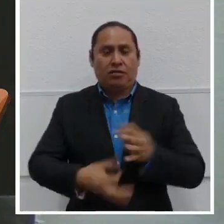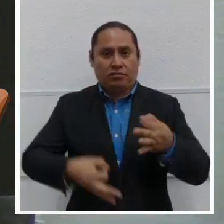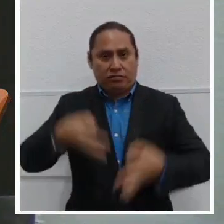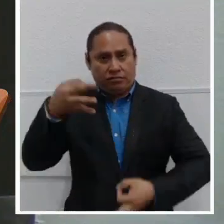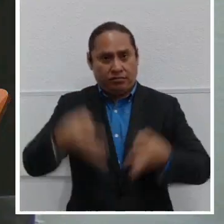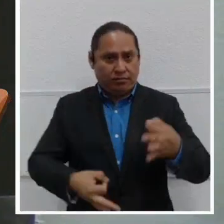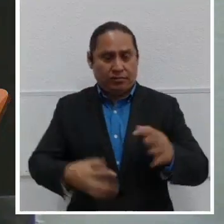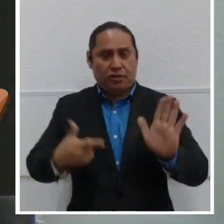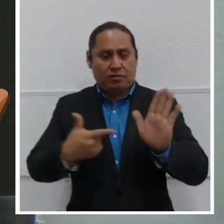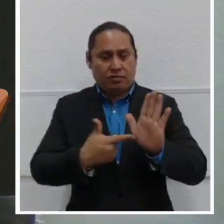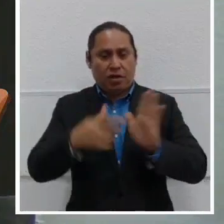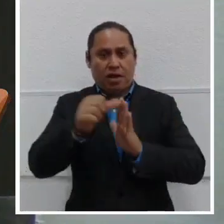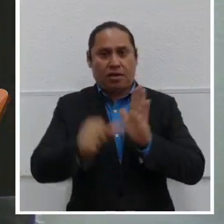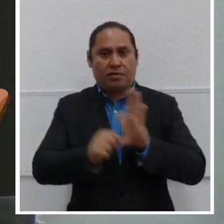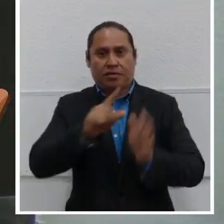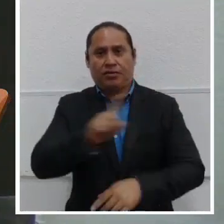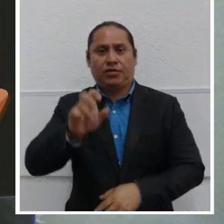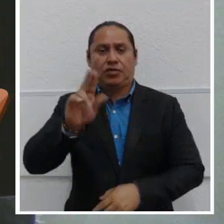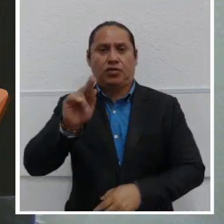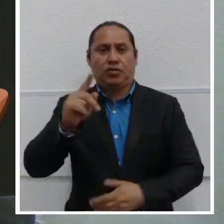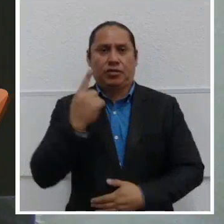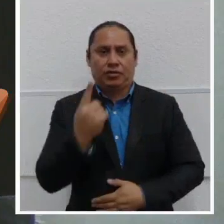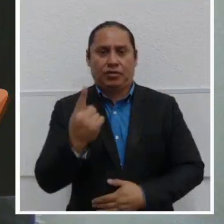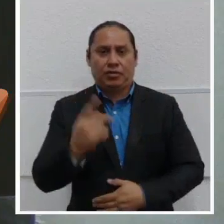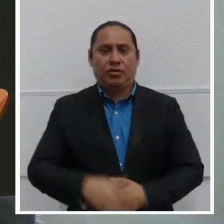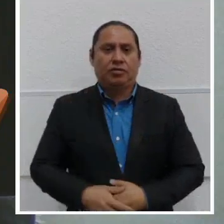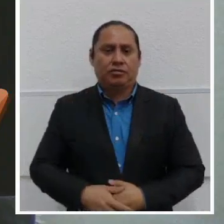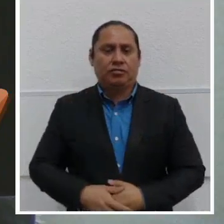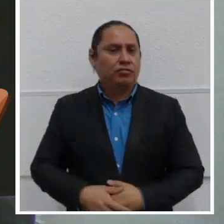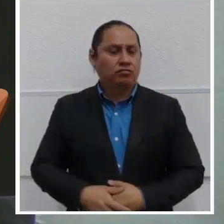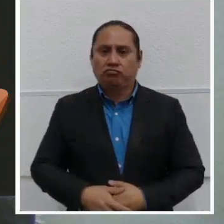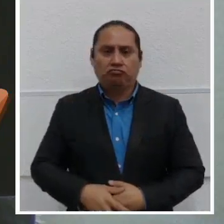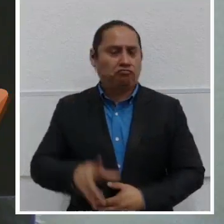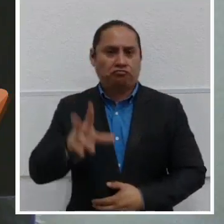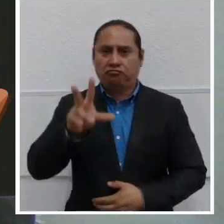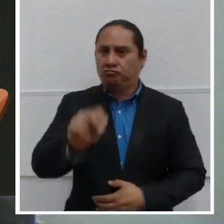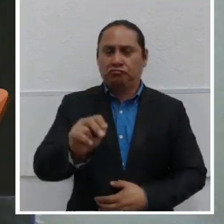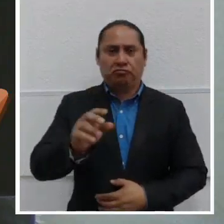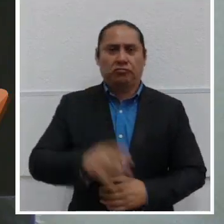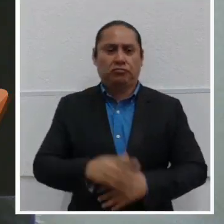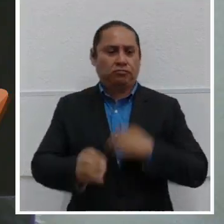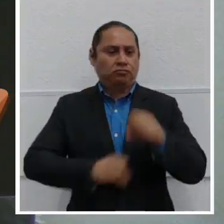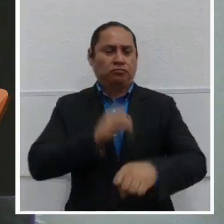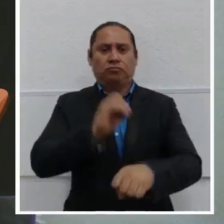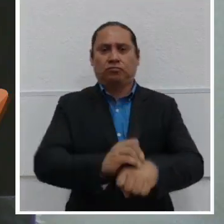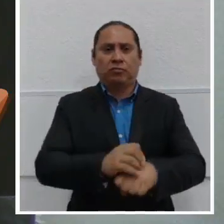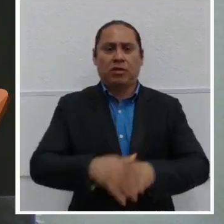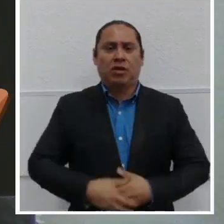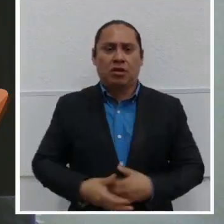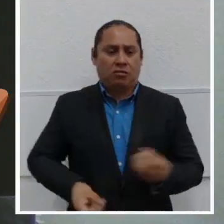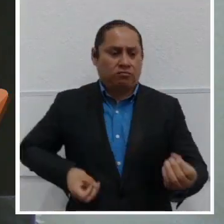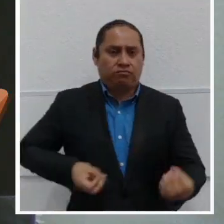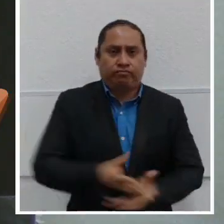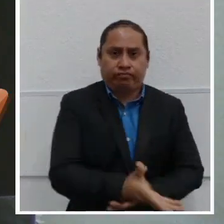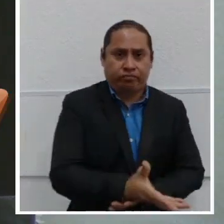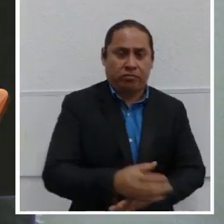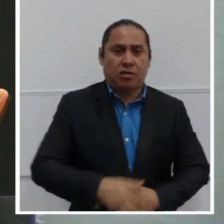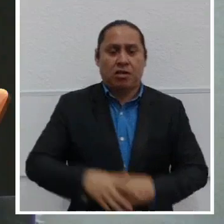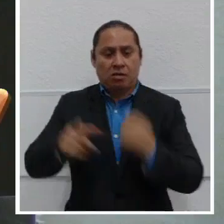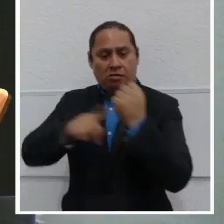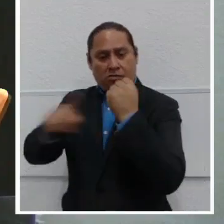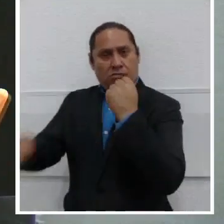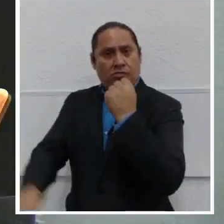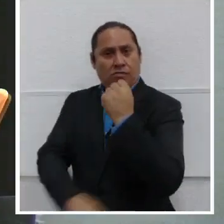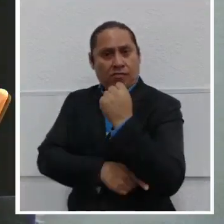marca el artículo 181 no es punible en el aborto cuando la embarazada